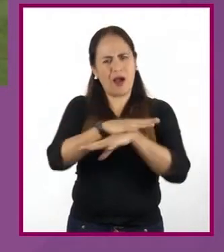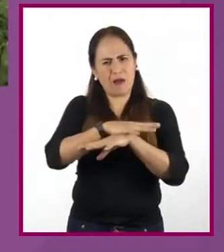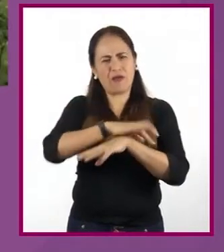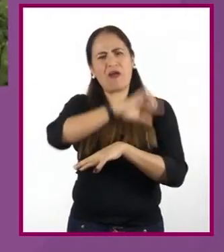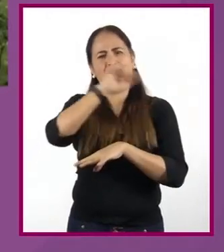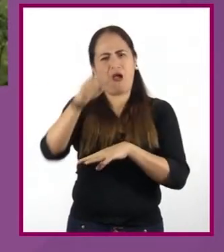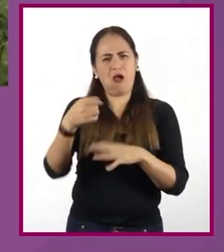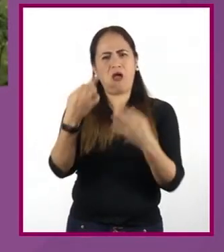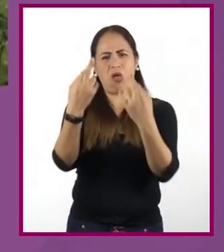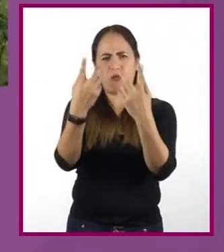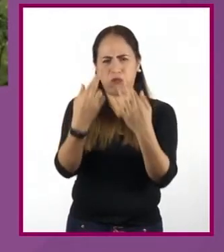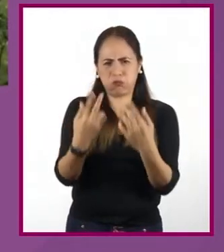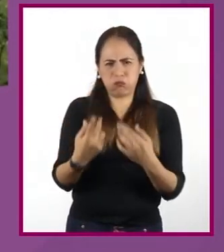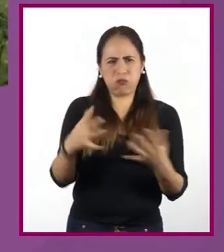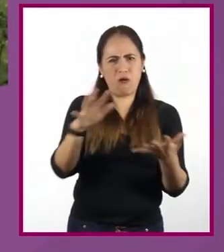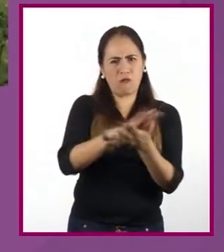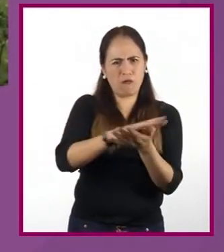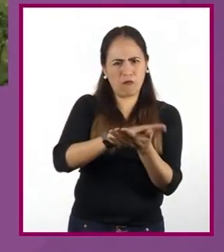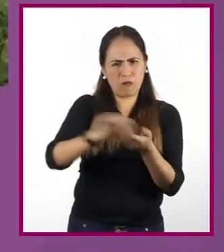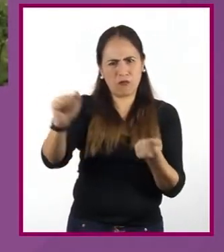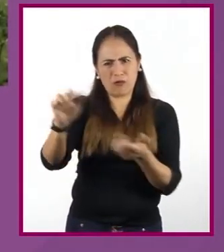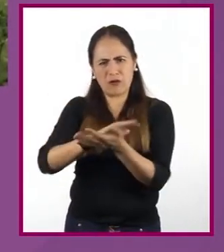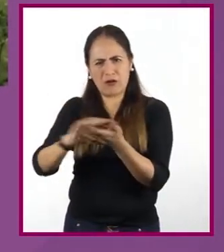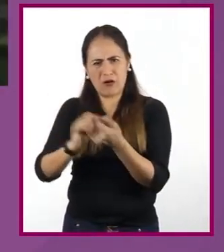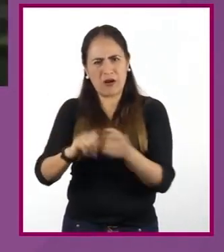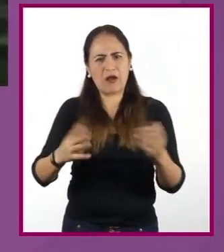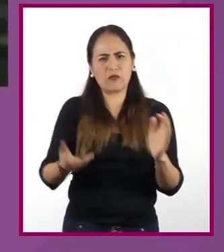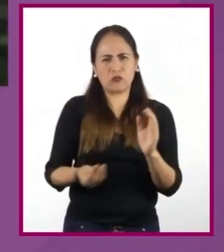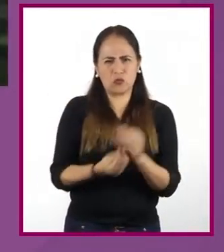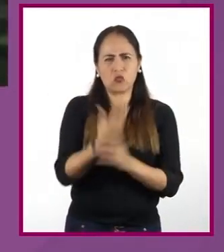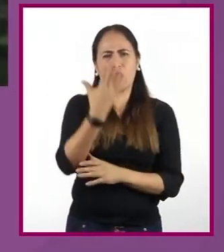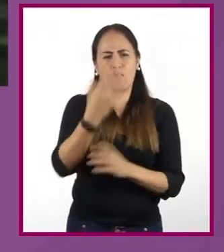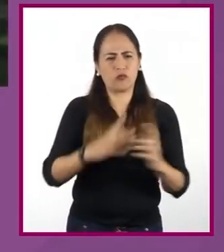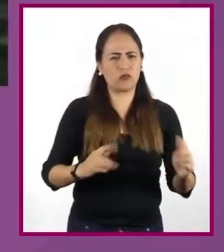en parte para ubicar 3 templos en sus lados sur y este.